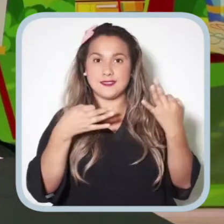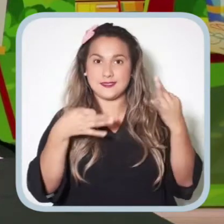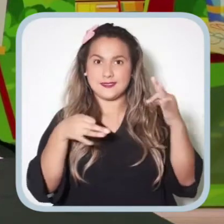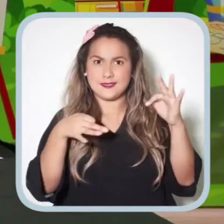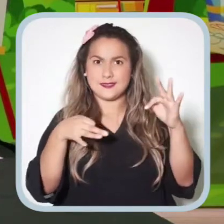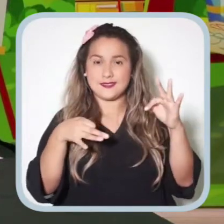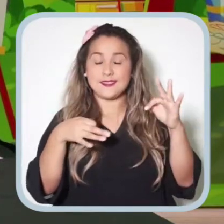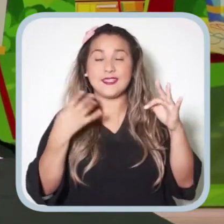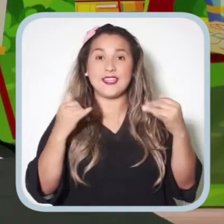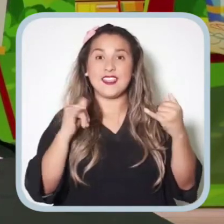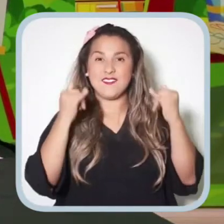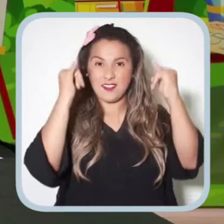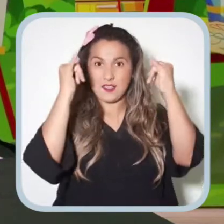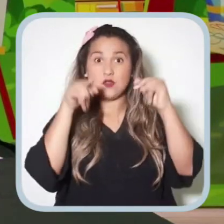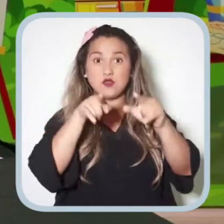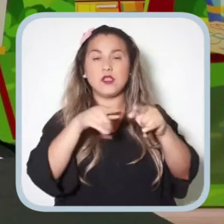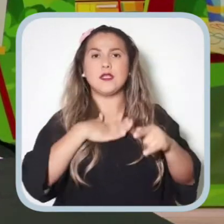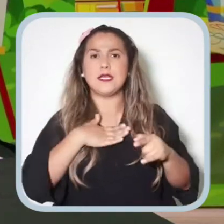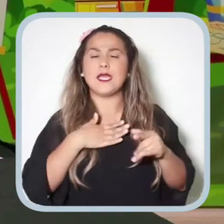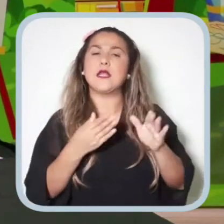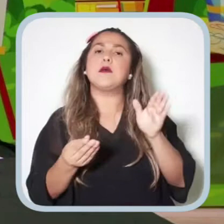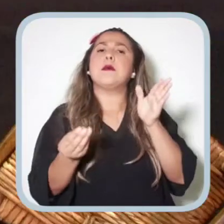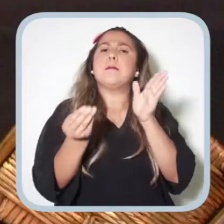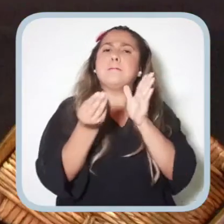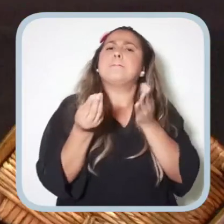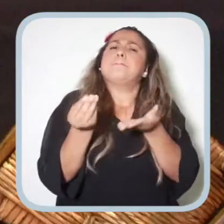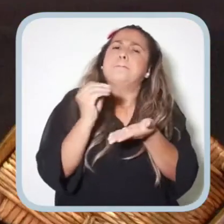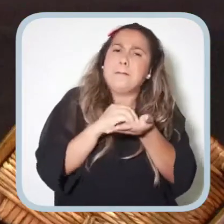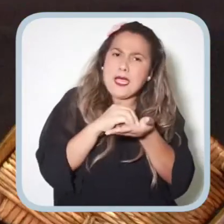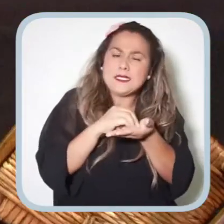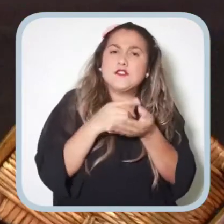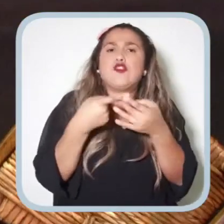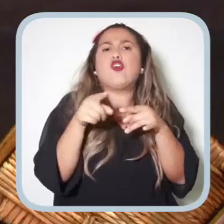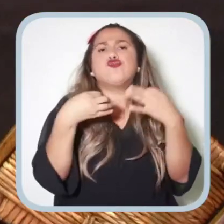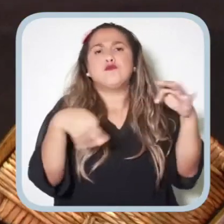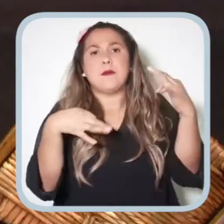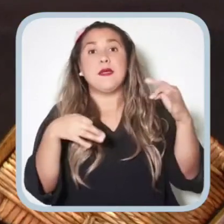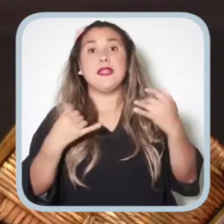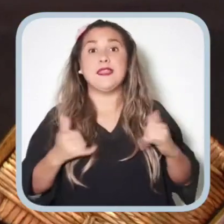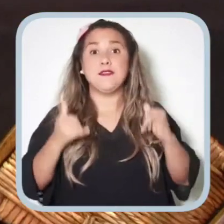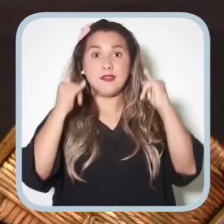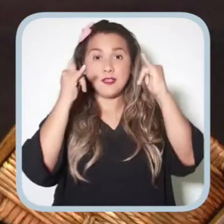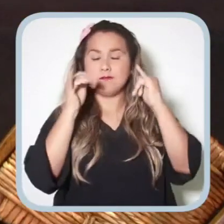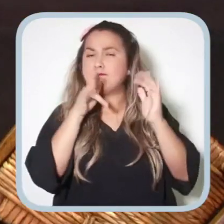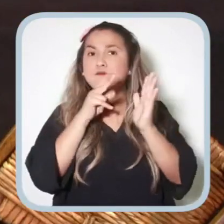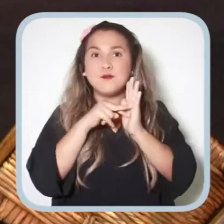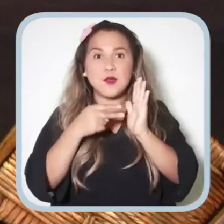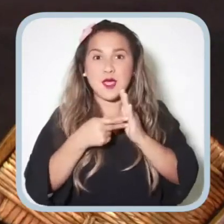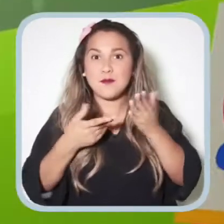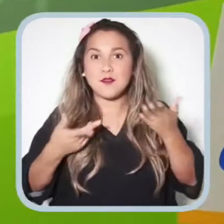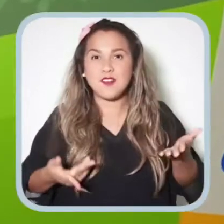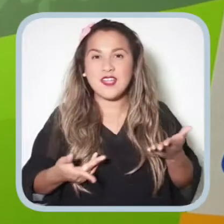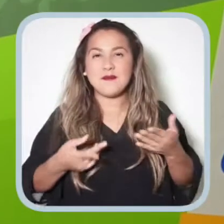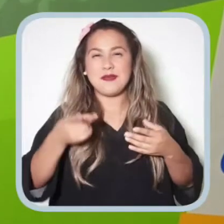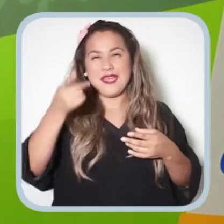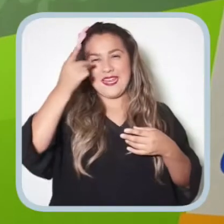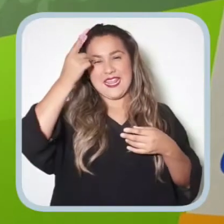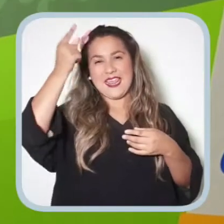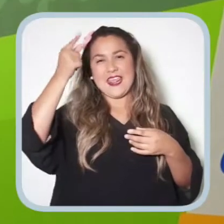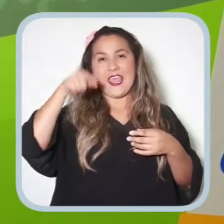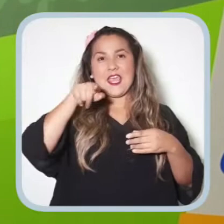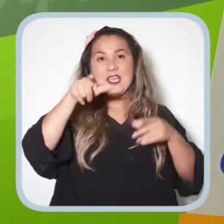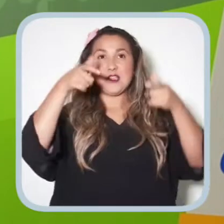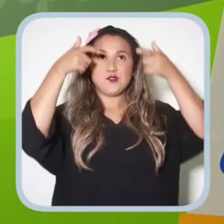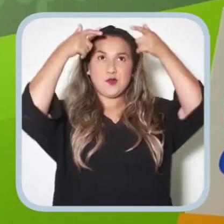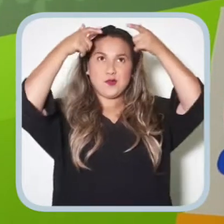en sus casas rellenarlos con más papeles divertidos, no hay problema. La idea es que su gorro divertido tenga